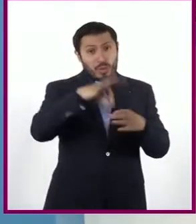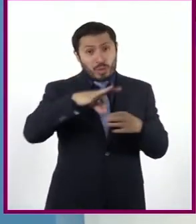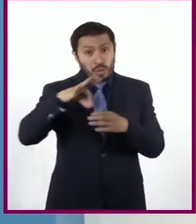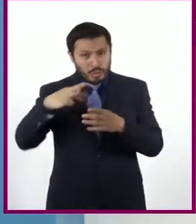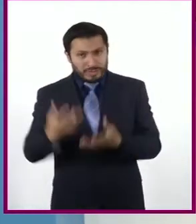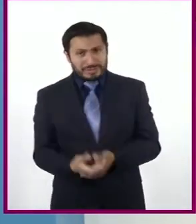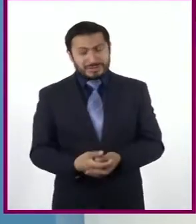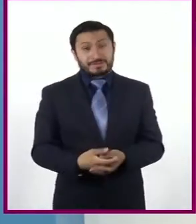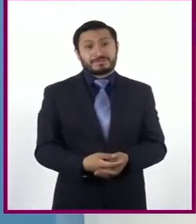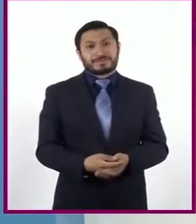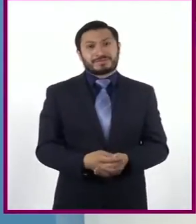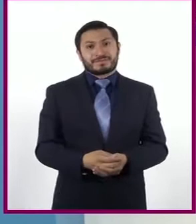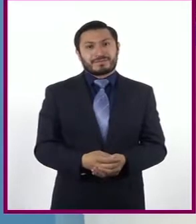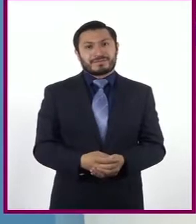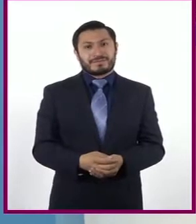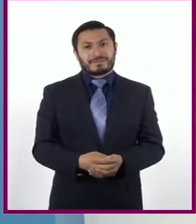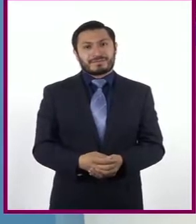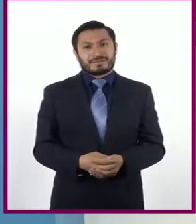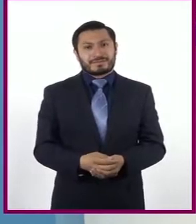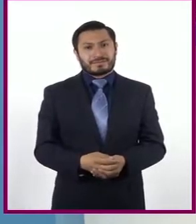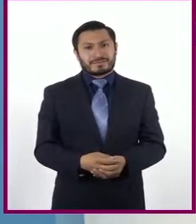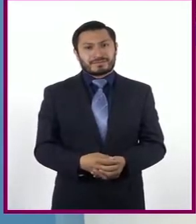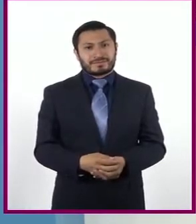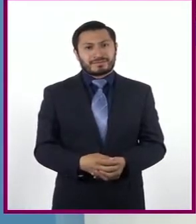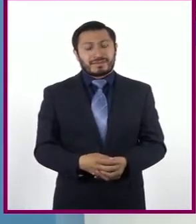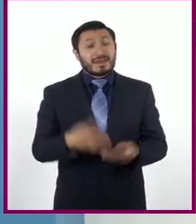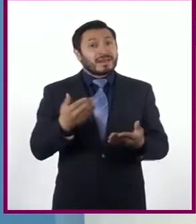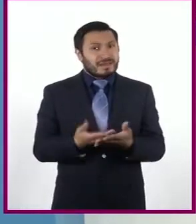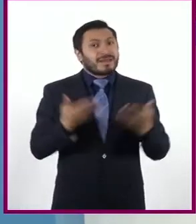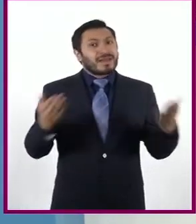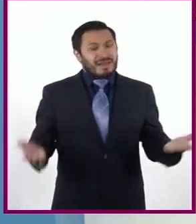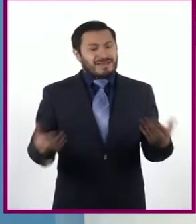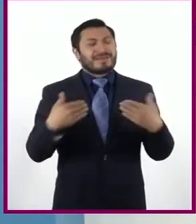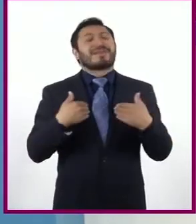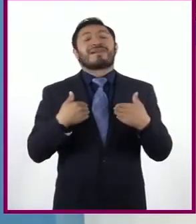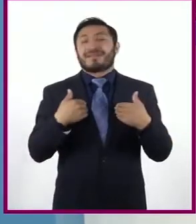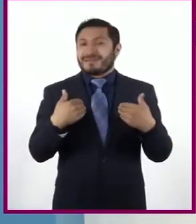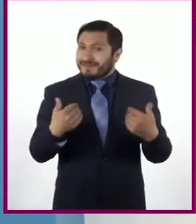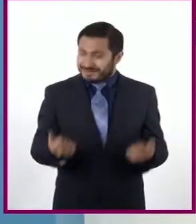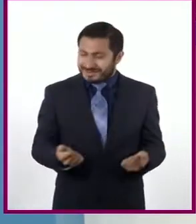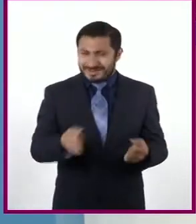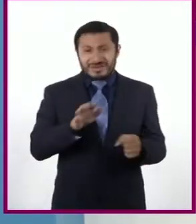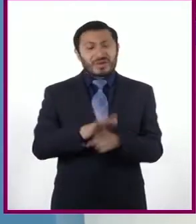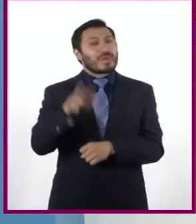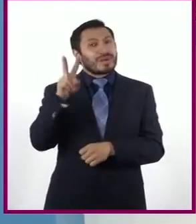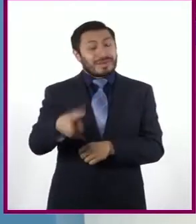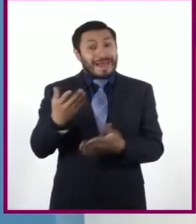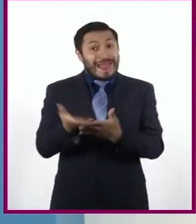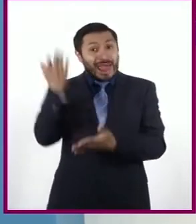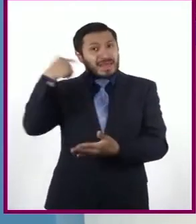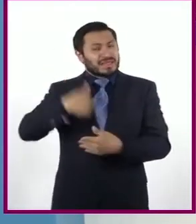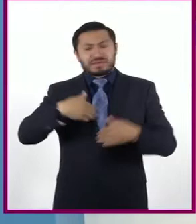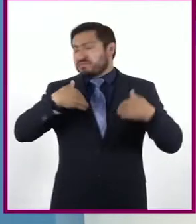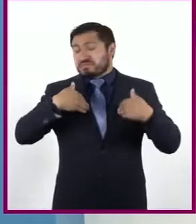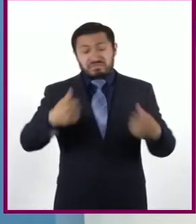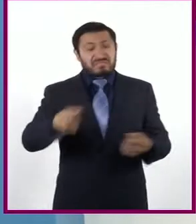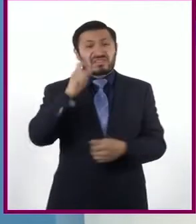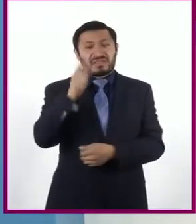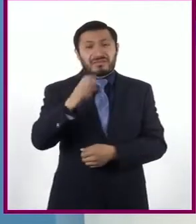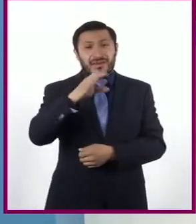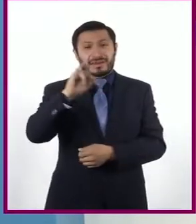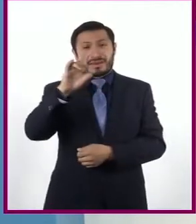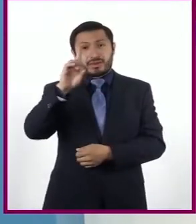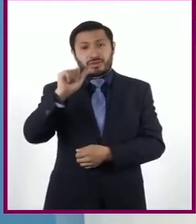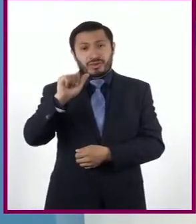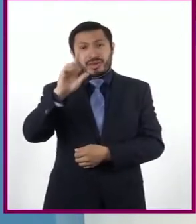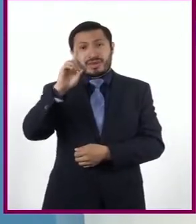para elegir a los representantes. Ahora sé que en realidad no comprendía que la ciudadanía es